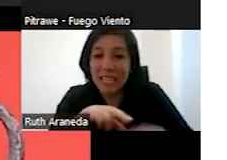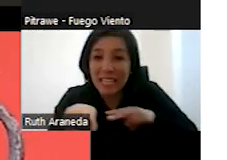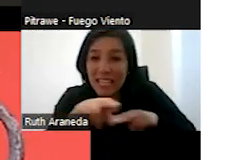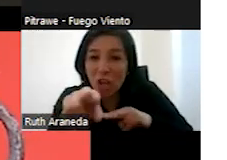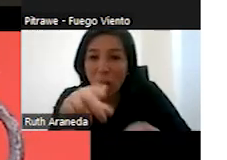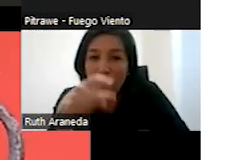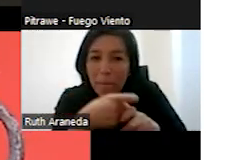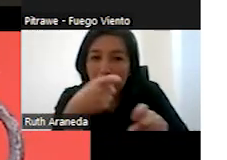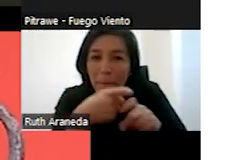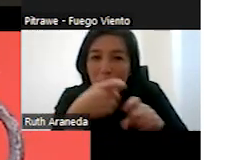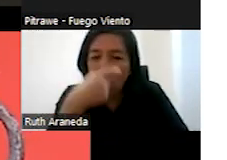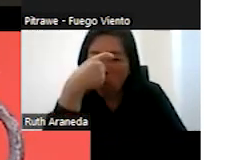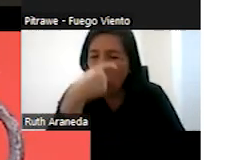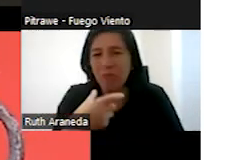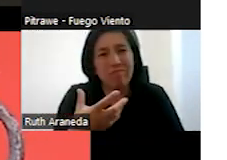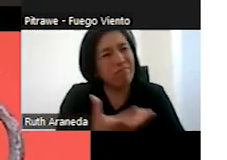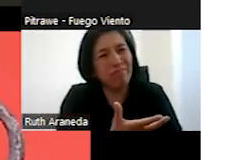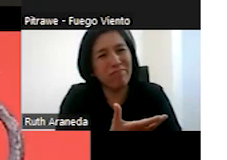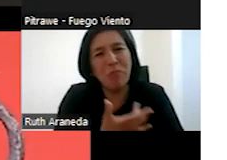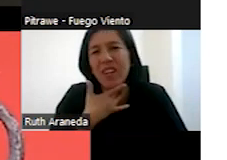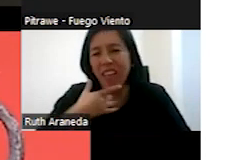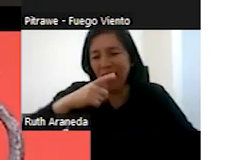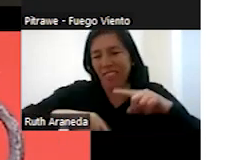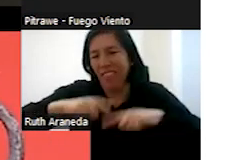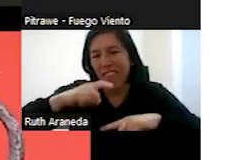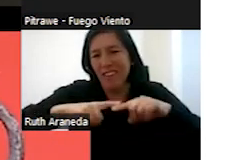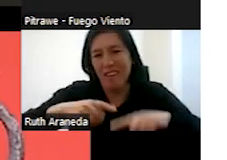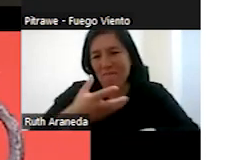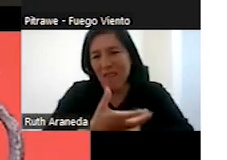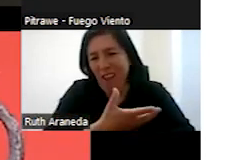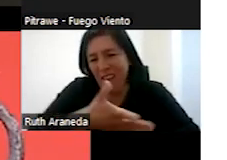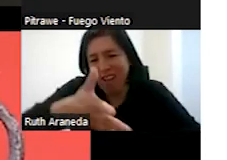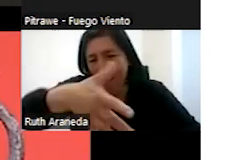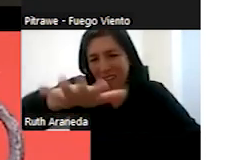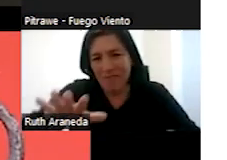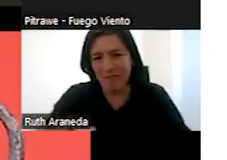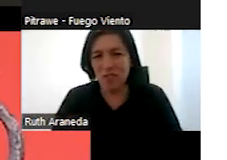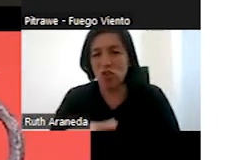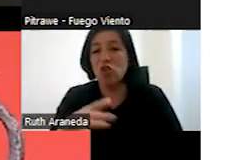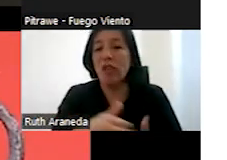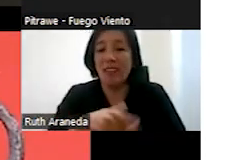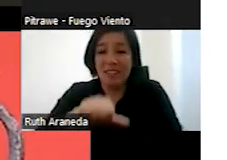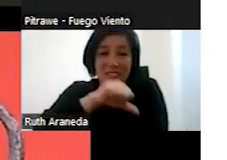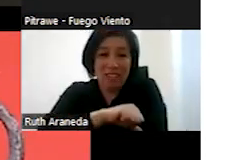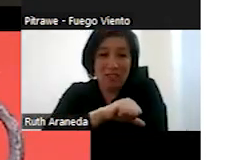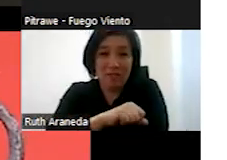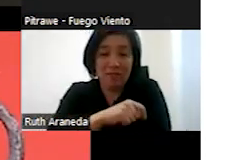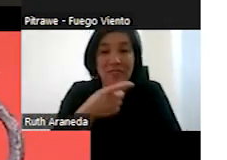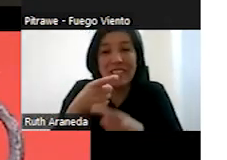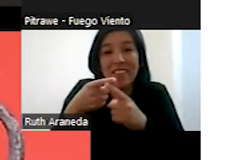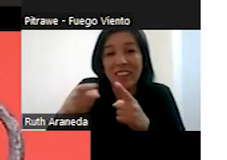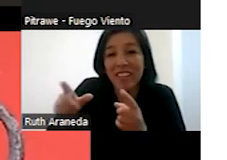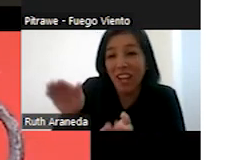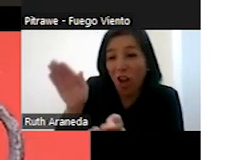en muy mala condición por la condición del suelo, digamos, de esa zona del Valle Central, es muy complicado. En cambio, los conchales de